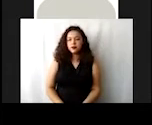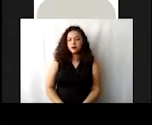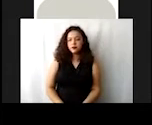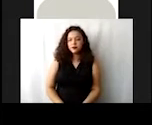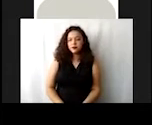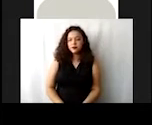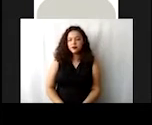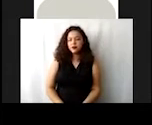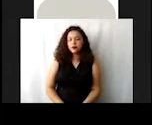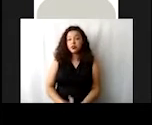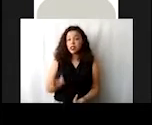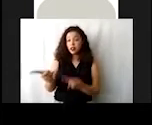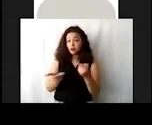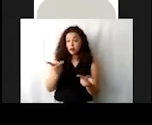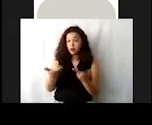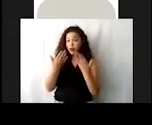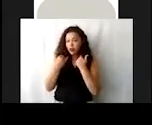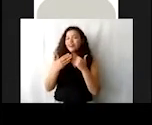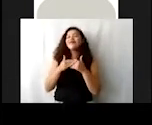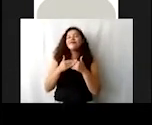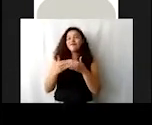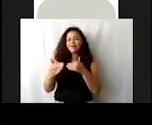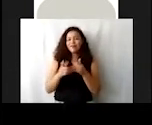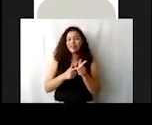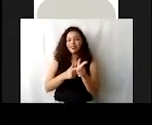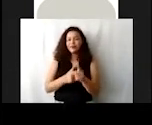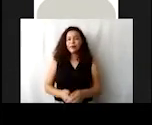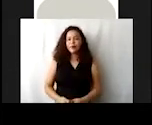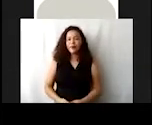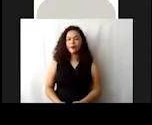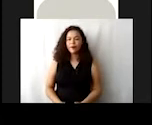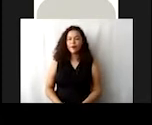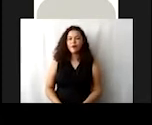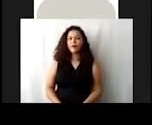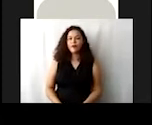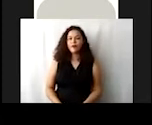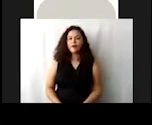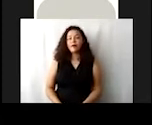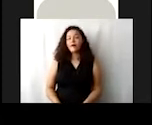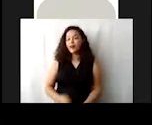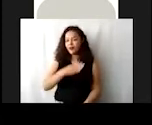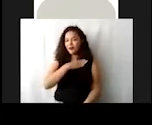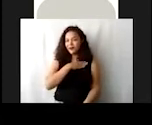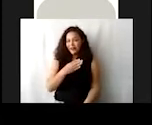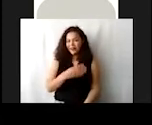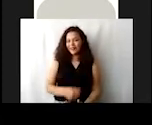Bueno, si no hay preguntas, avanzamos. Bueno, Y pues